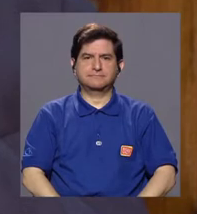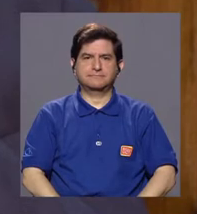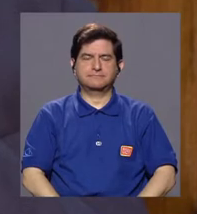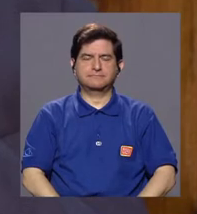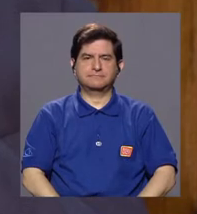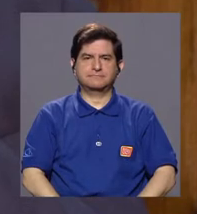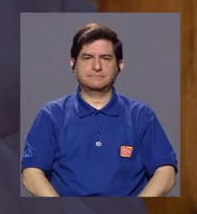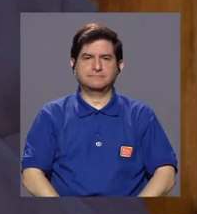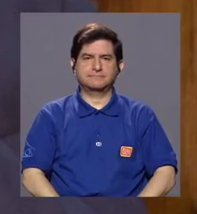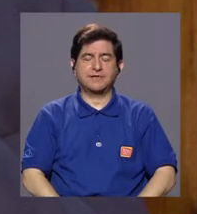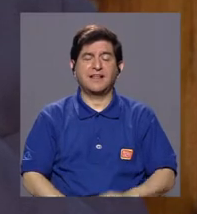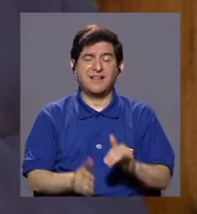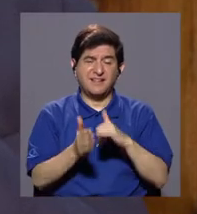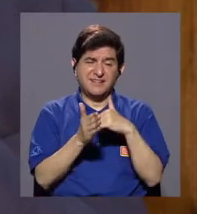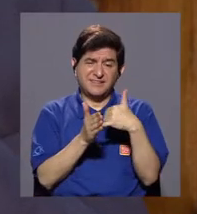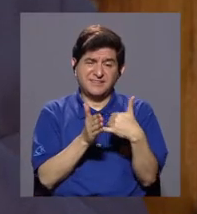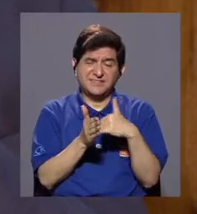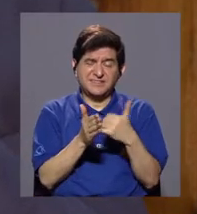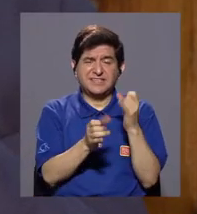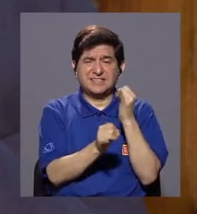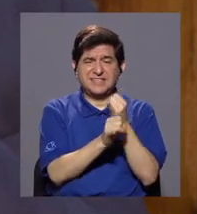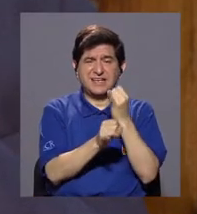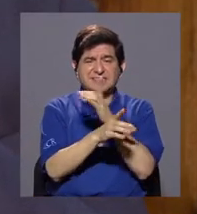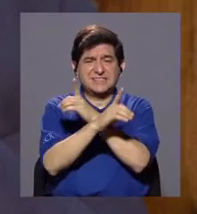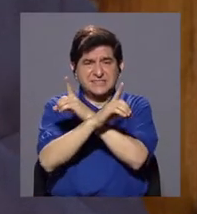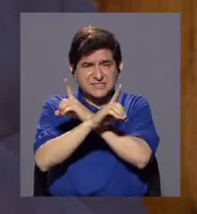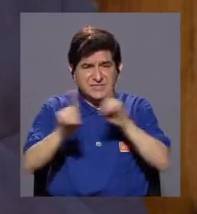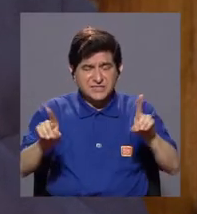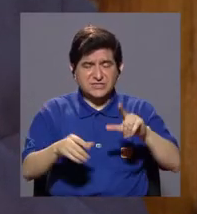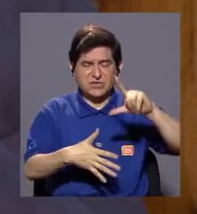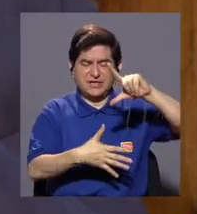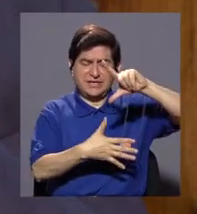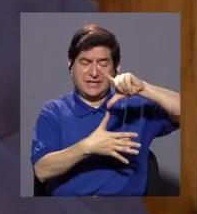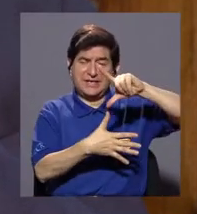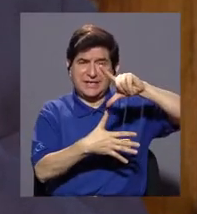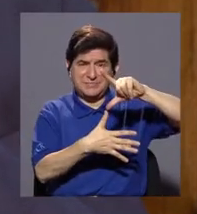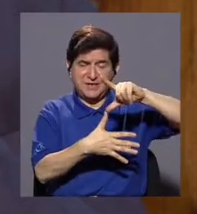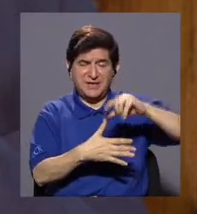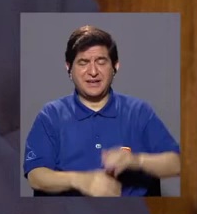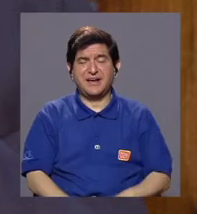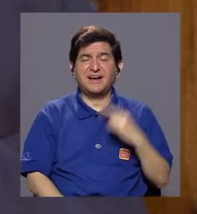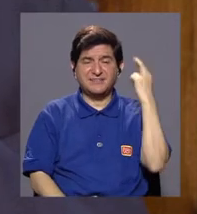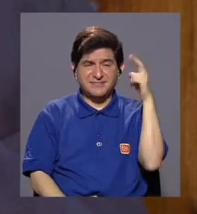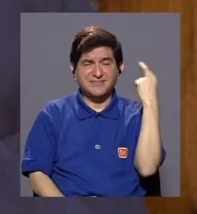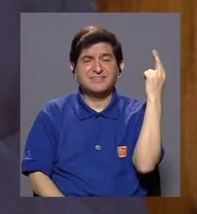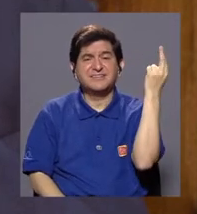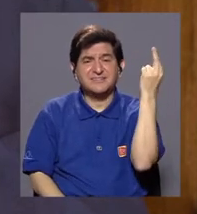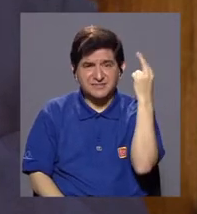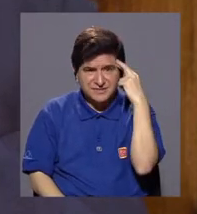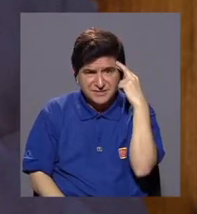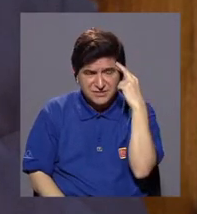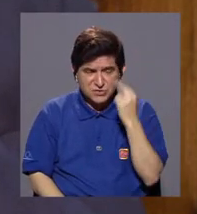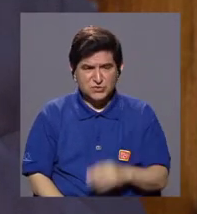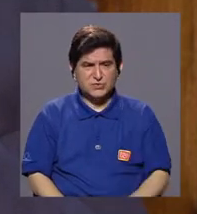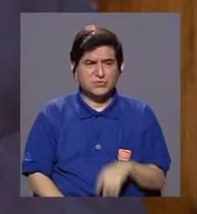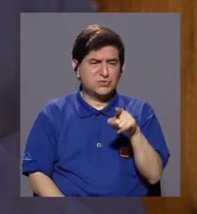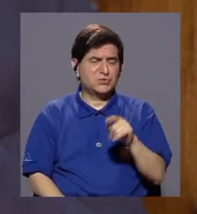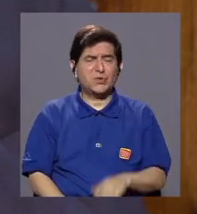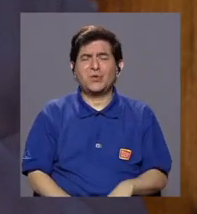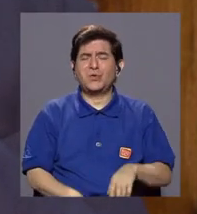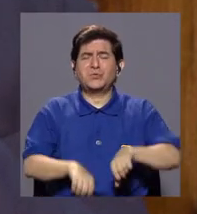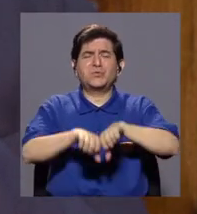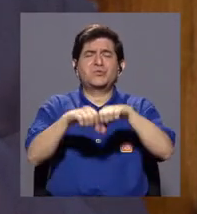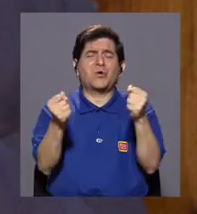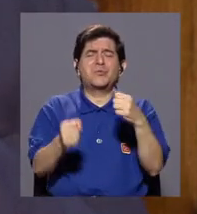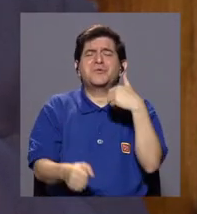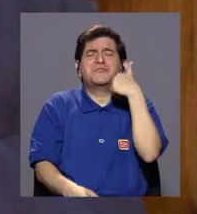Y es que la debilidad de las instituciones democráticas de América Latina es lo que hace que sean tan